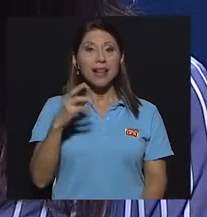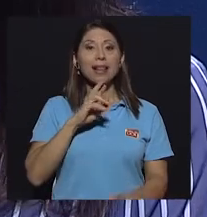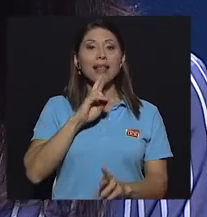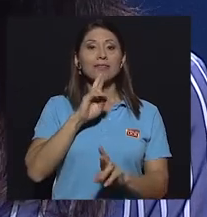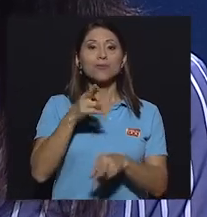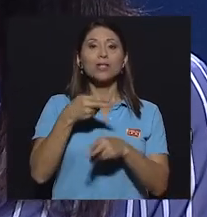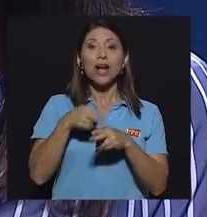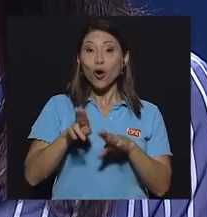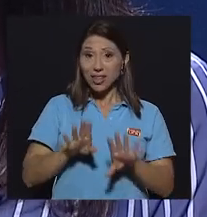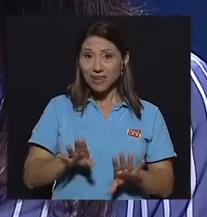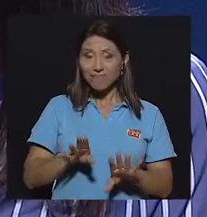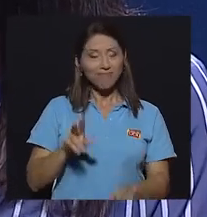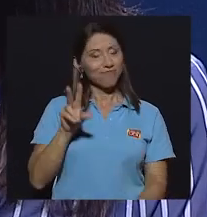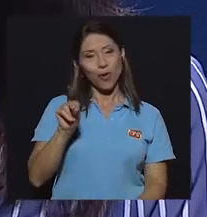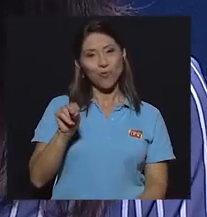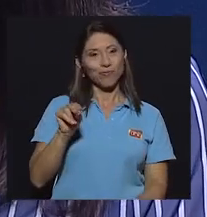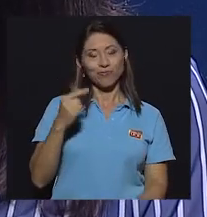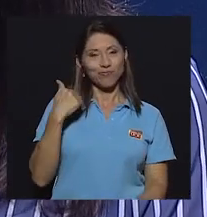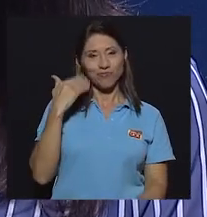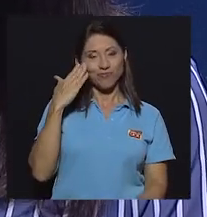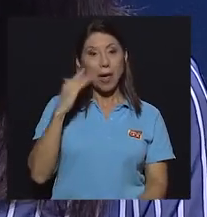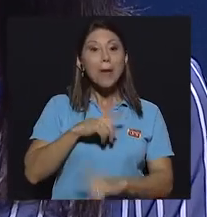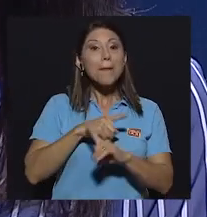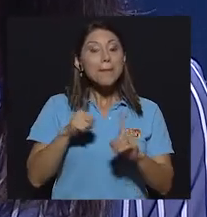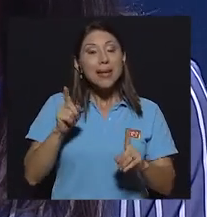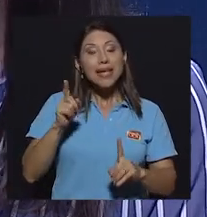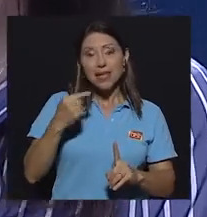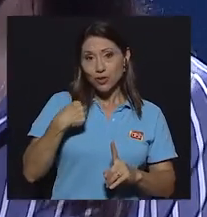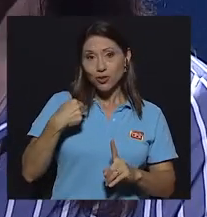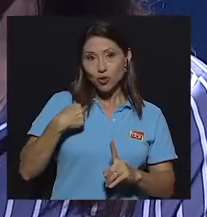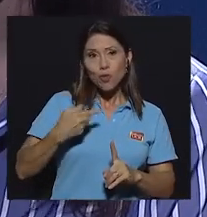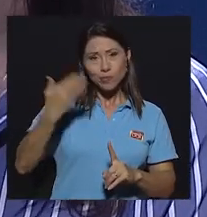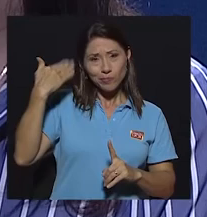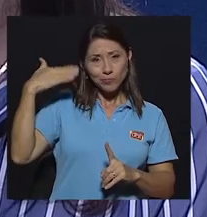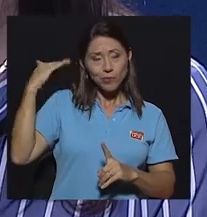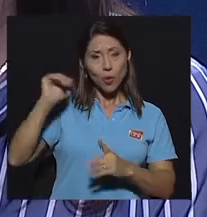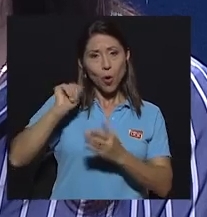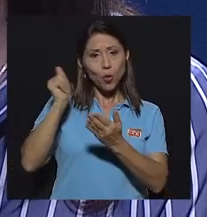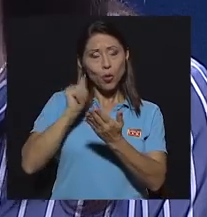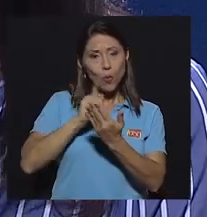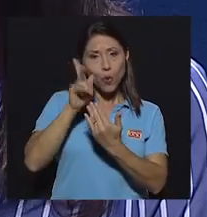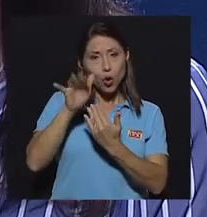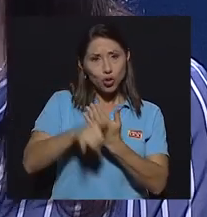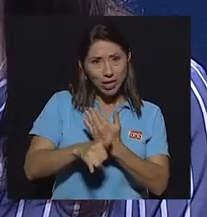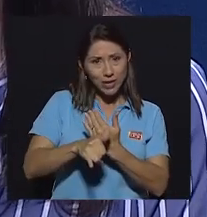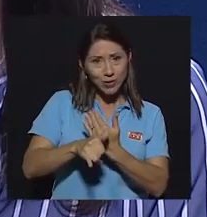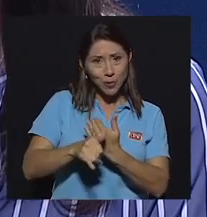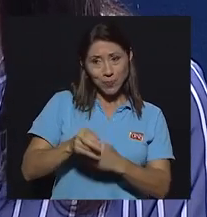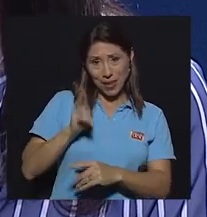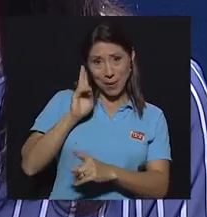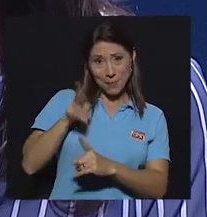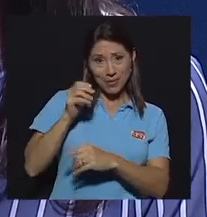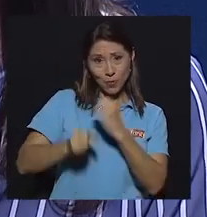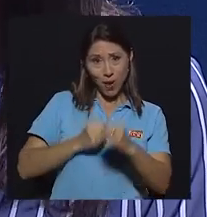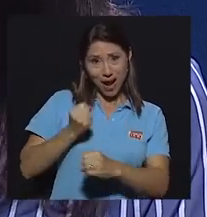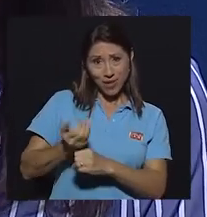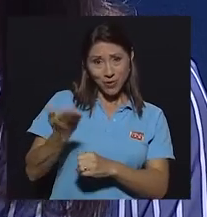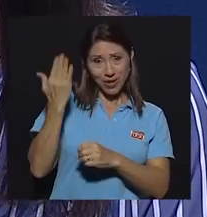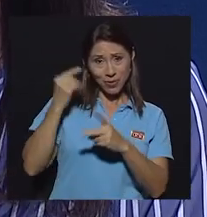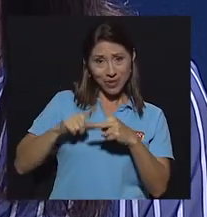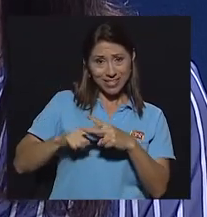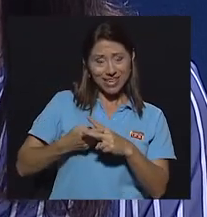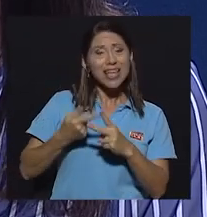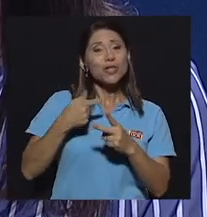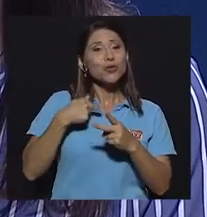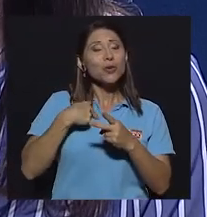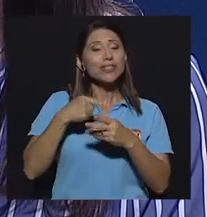no, pero lo que sí había estado desarrollando en otro proyecto ese mismo año que inicié en un guión